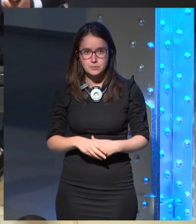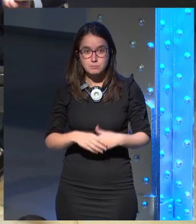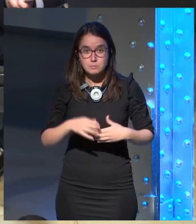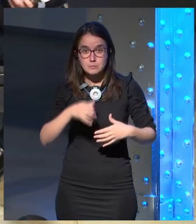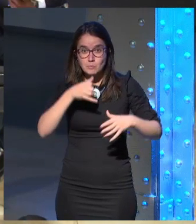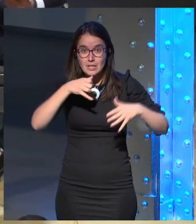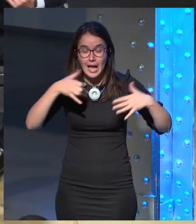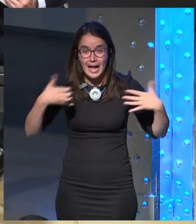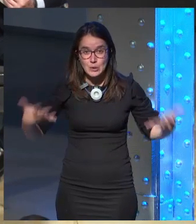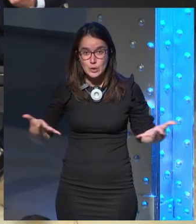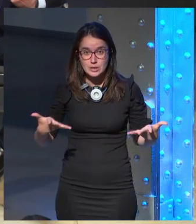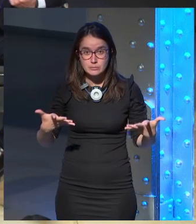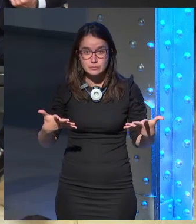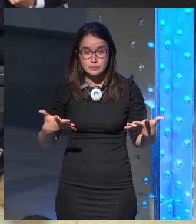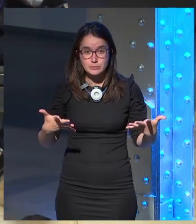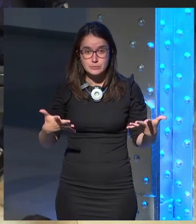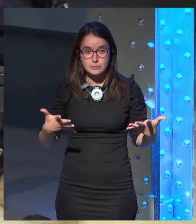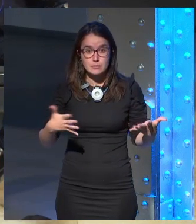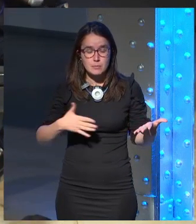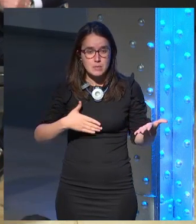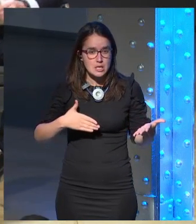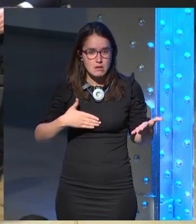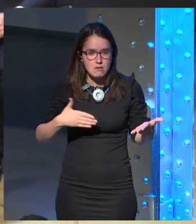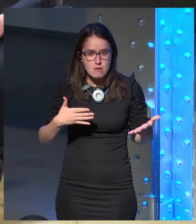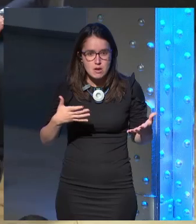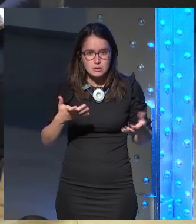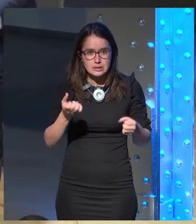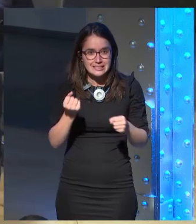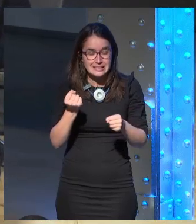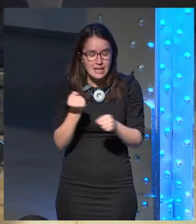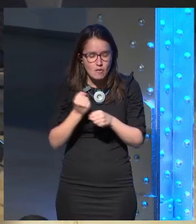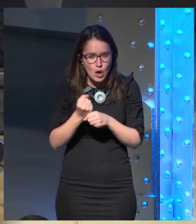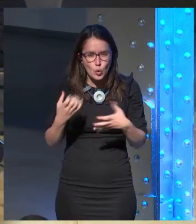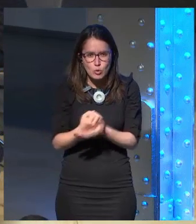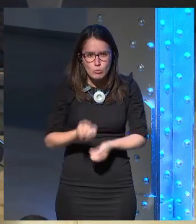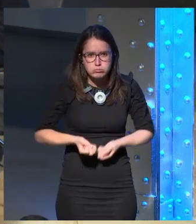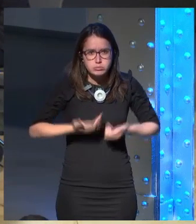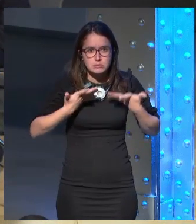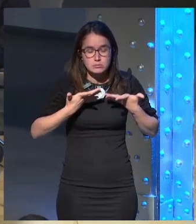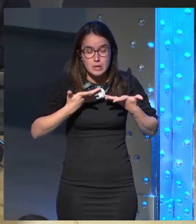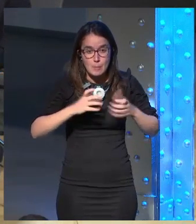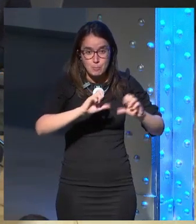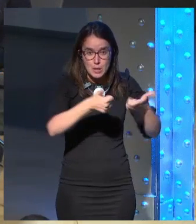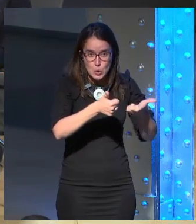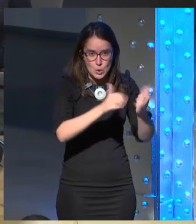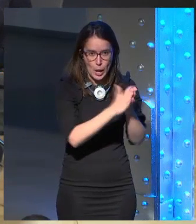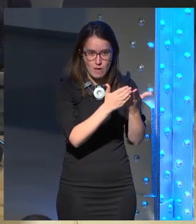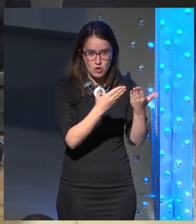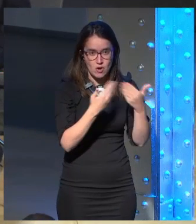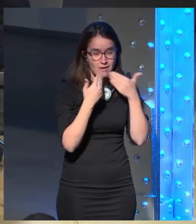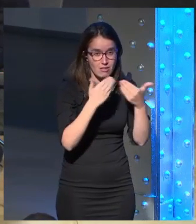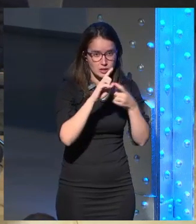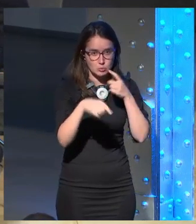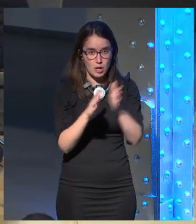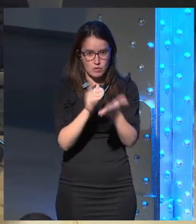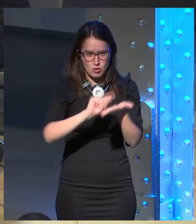Pero ahora, mi carrera y bueno, y mi inspiración, todo eso empezó ahí y lo cuento en el libro. Fue